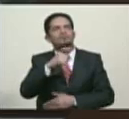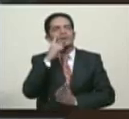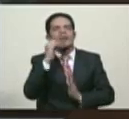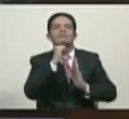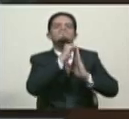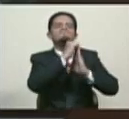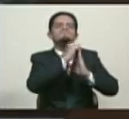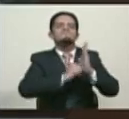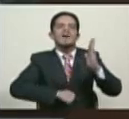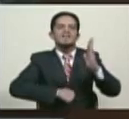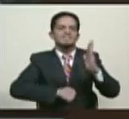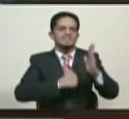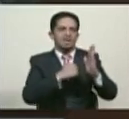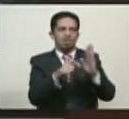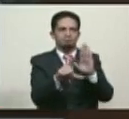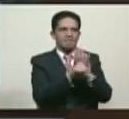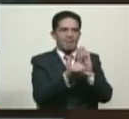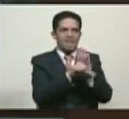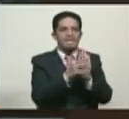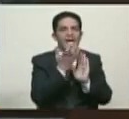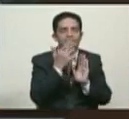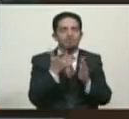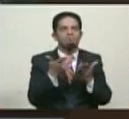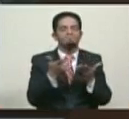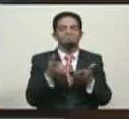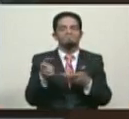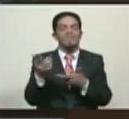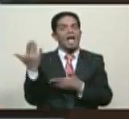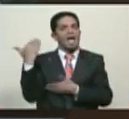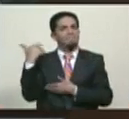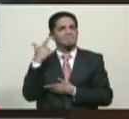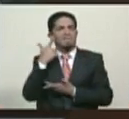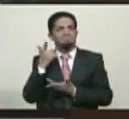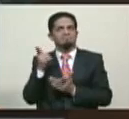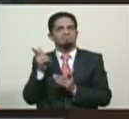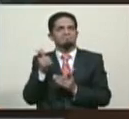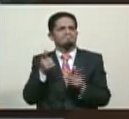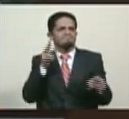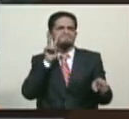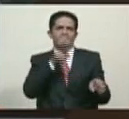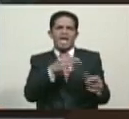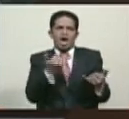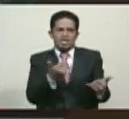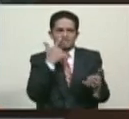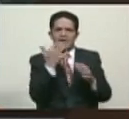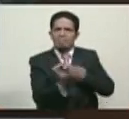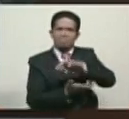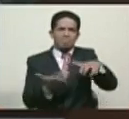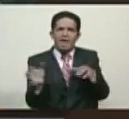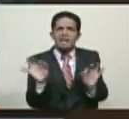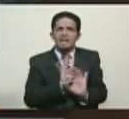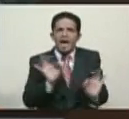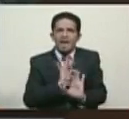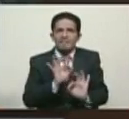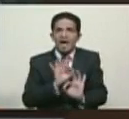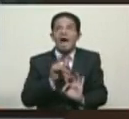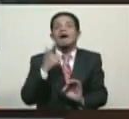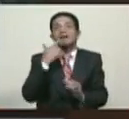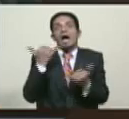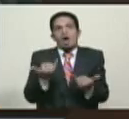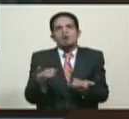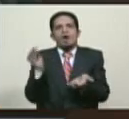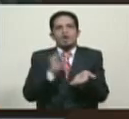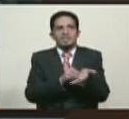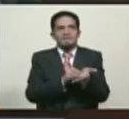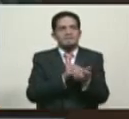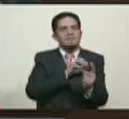de poder, que, al no obtener ninguna consecuencia, ahora vuelven nuevamente en sus andanzas, partiendo